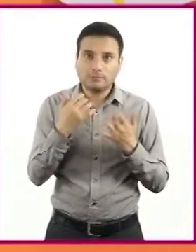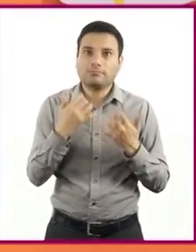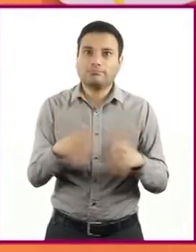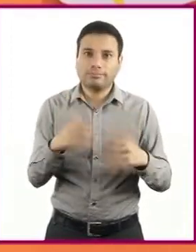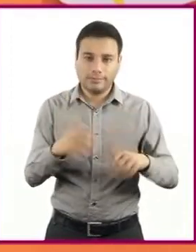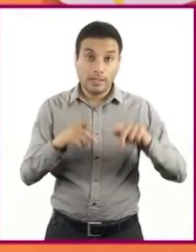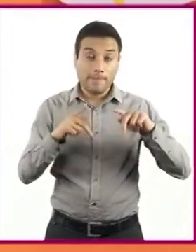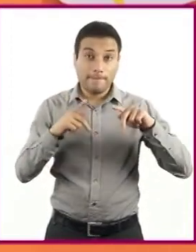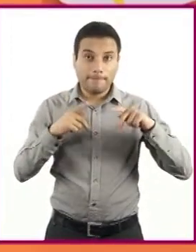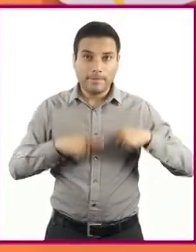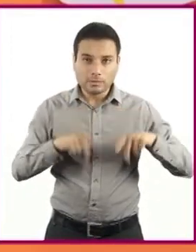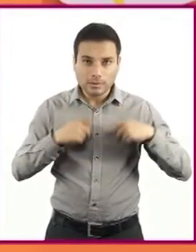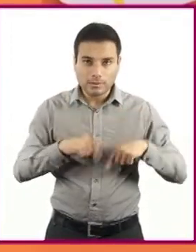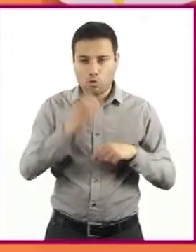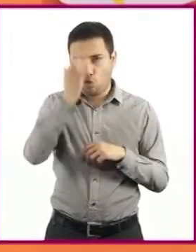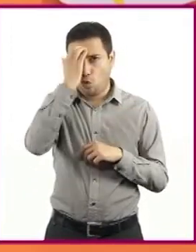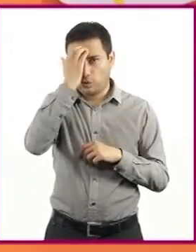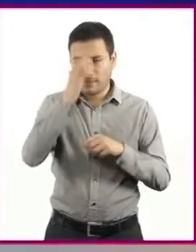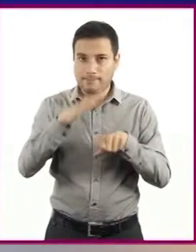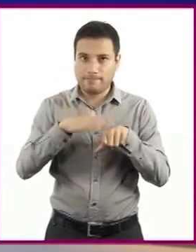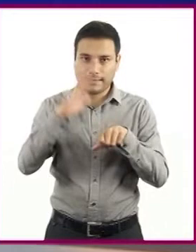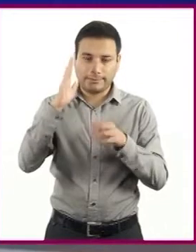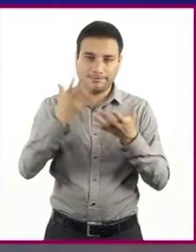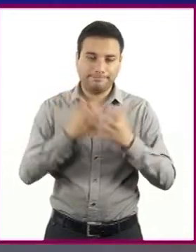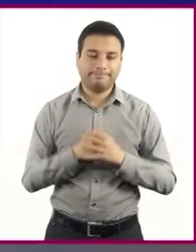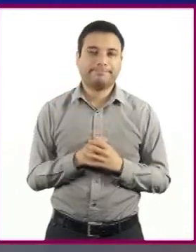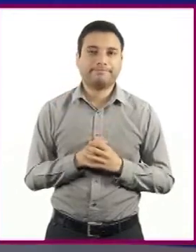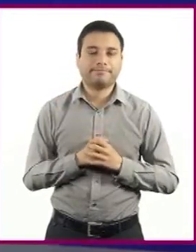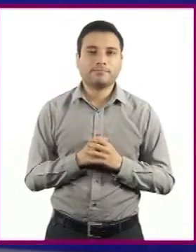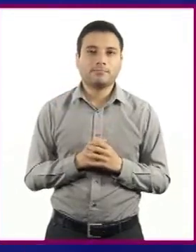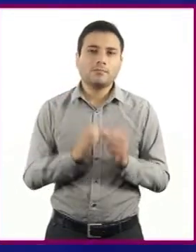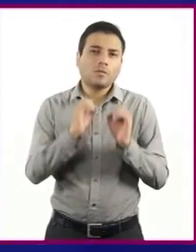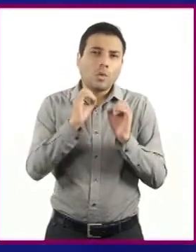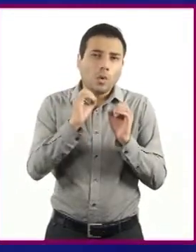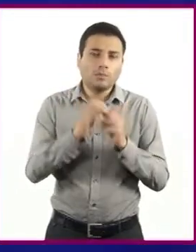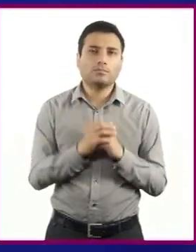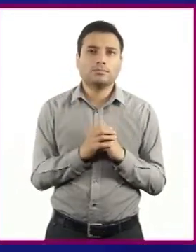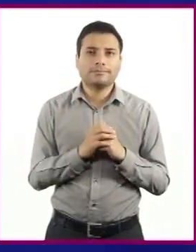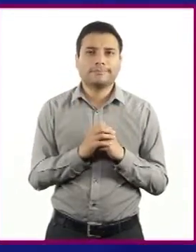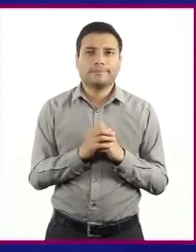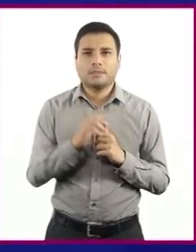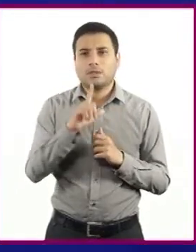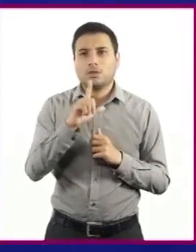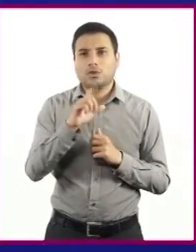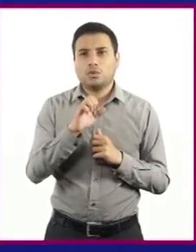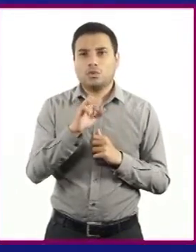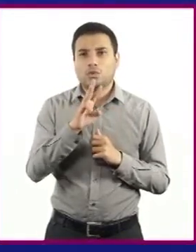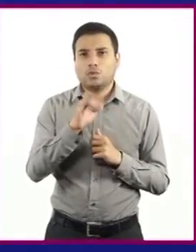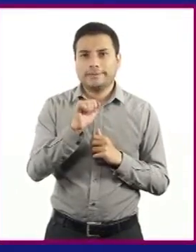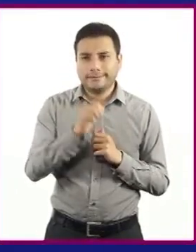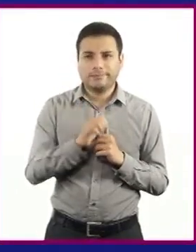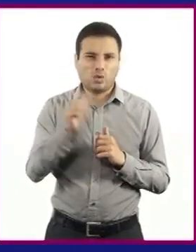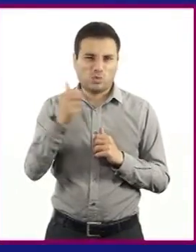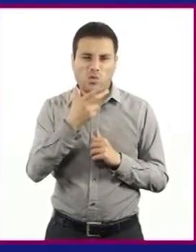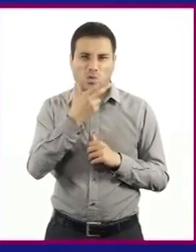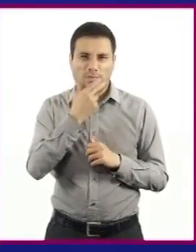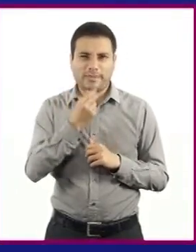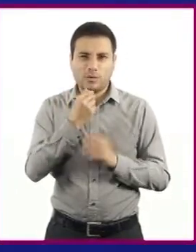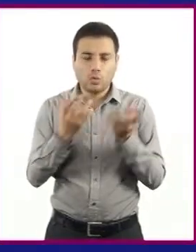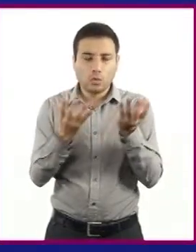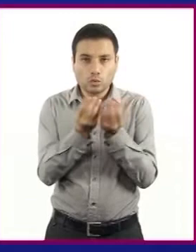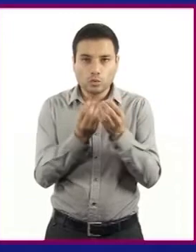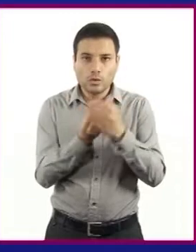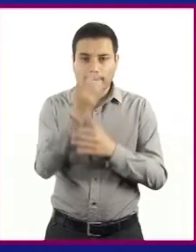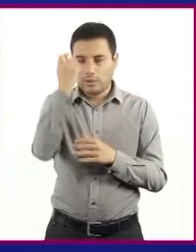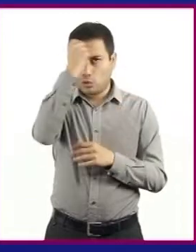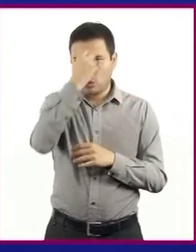amplió con éxito Irving Lemur. O cuando junto a Gilbert Lewis, Langmuir desarrolló la llamada